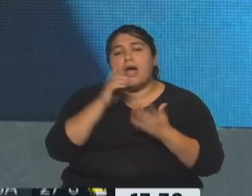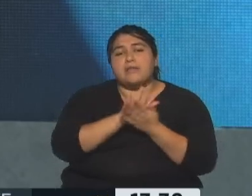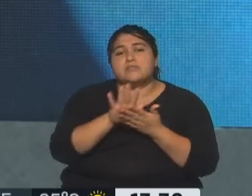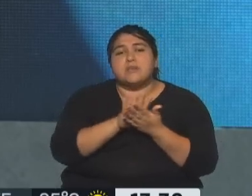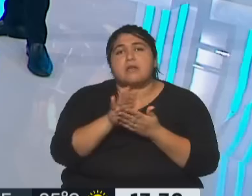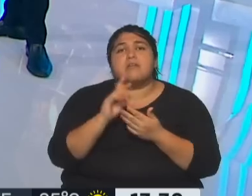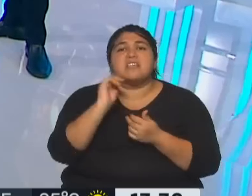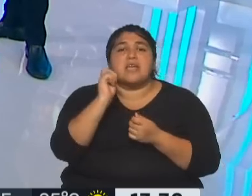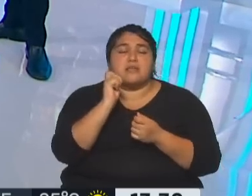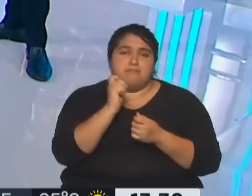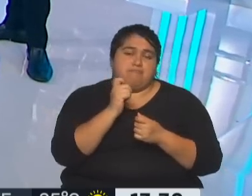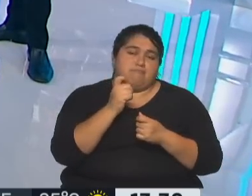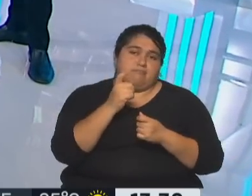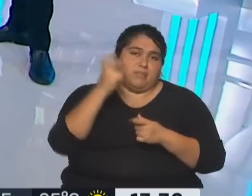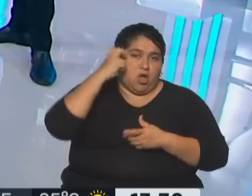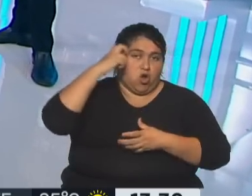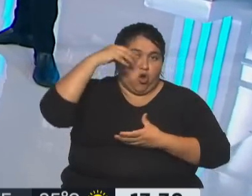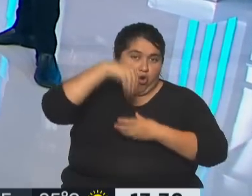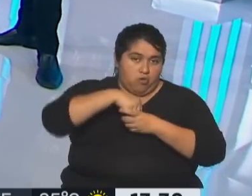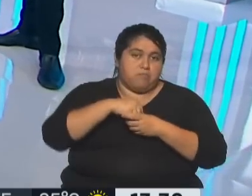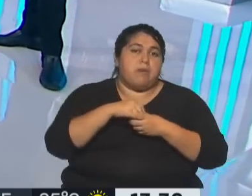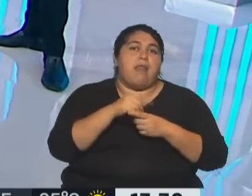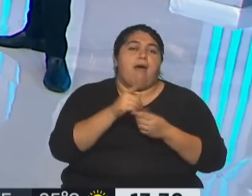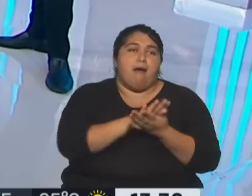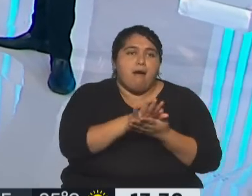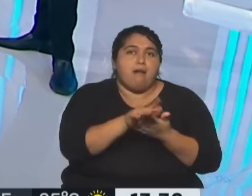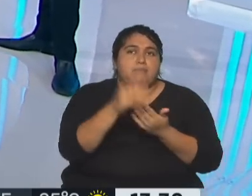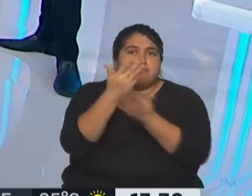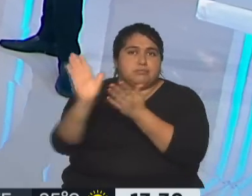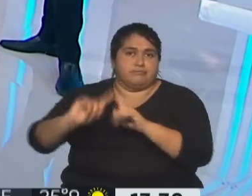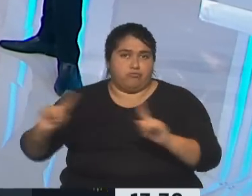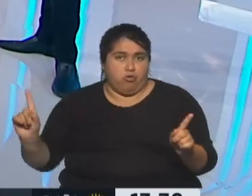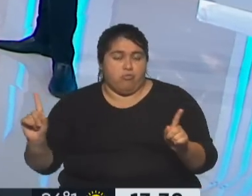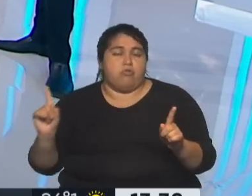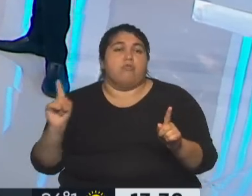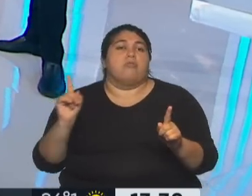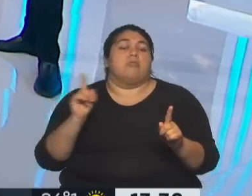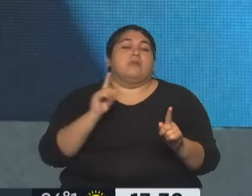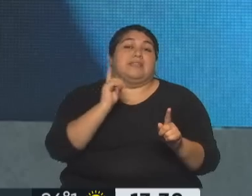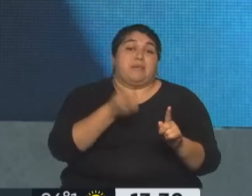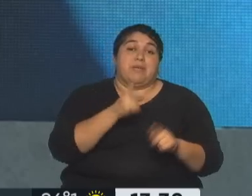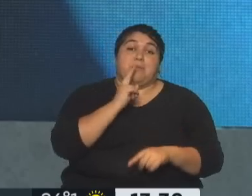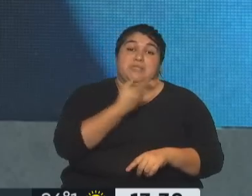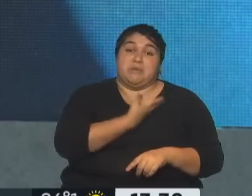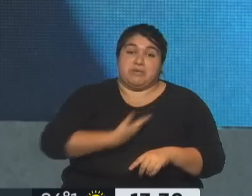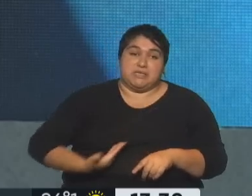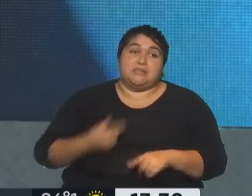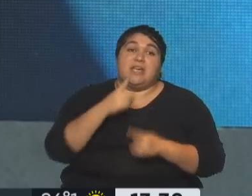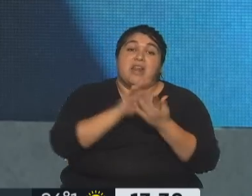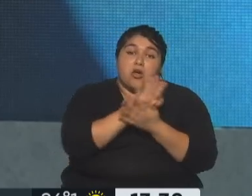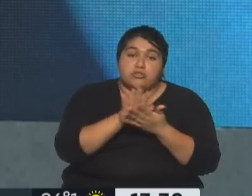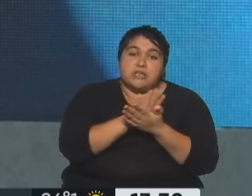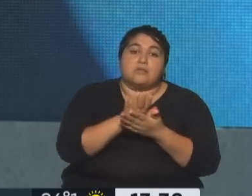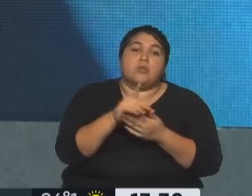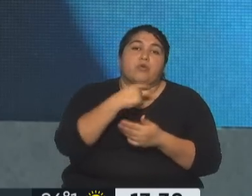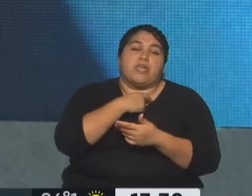cargos en el gabinete algunos legisladores para que no voten a favor de la destitución. Por otro lado, lo que dicen es el vicepresidente está negociando para